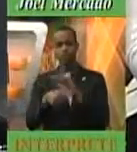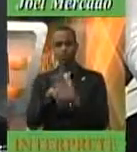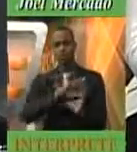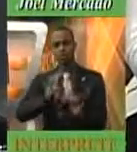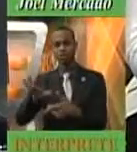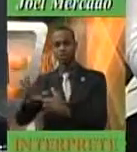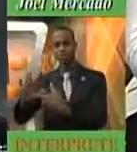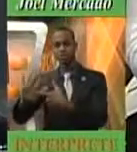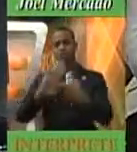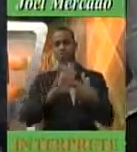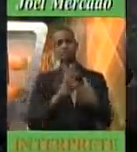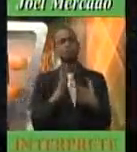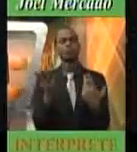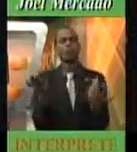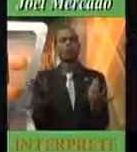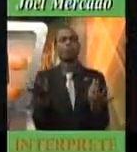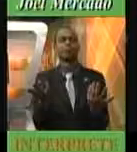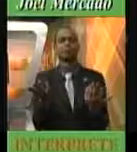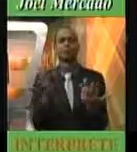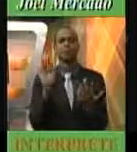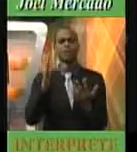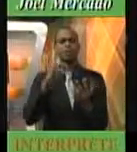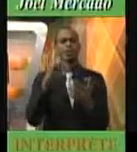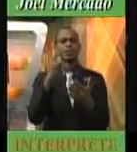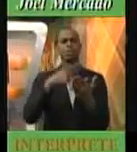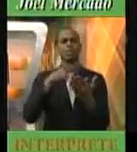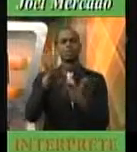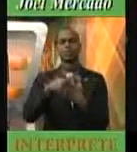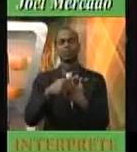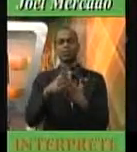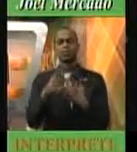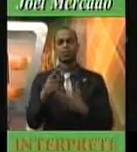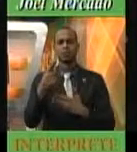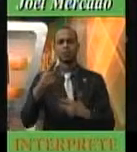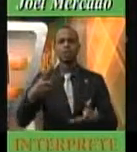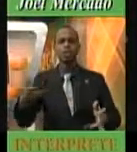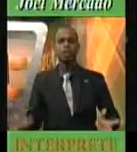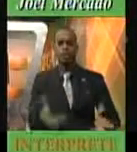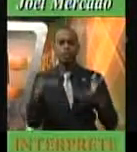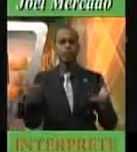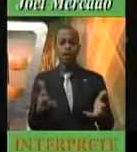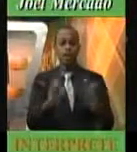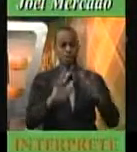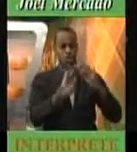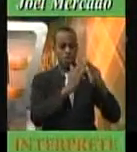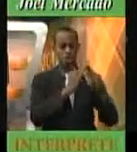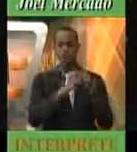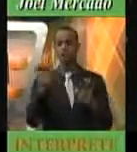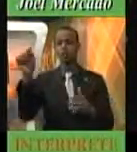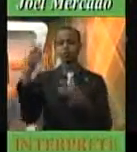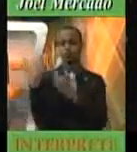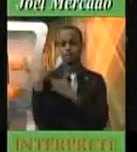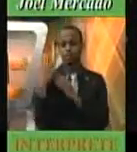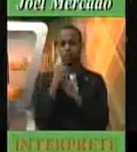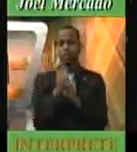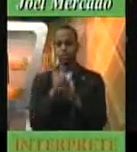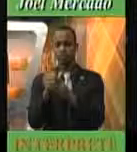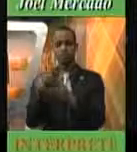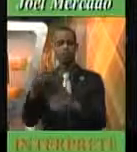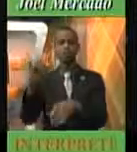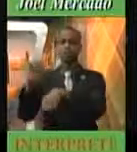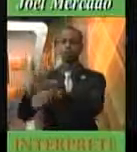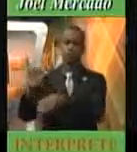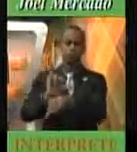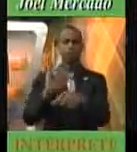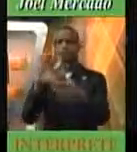Escondite, que básicamente un programa que trata de estimular sinergia entre la comunidad, los líderes comunitarios, las